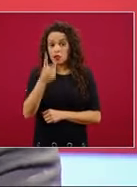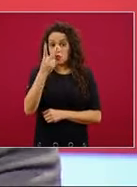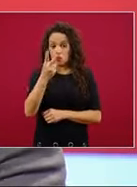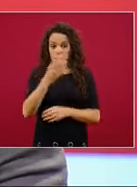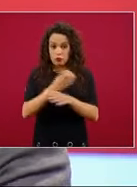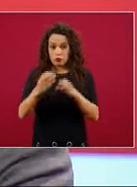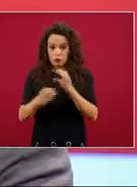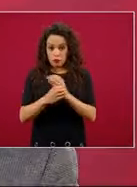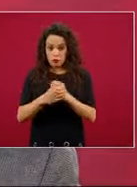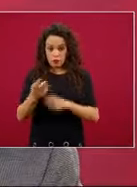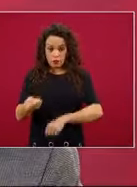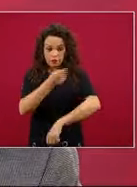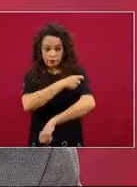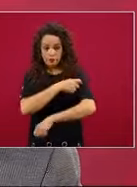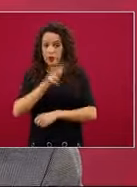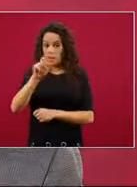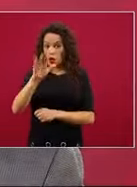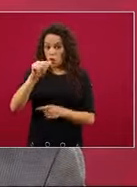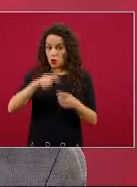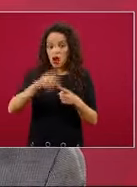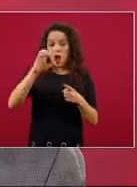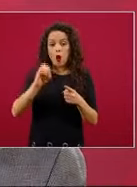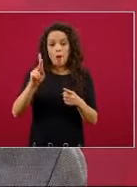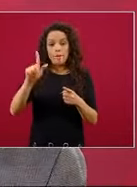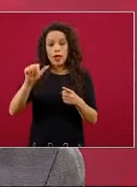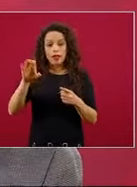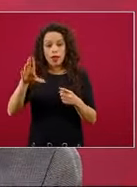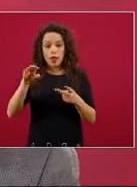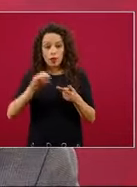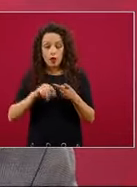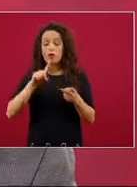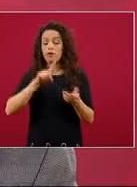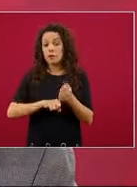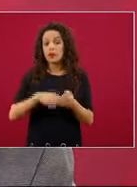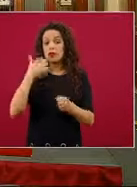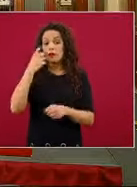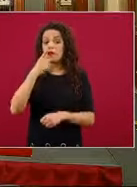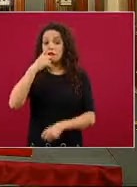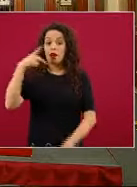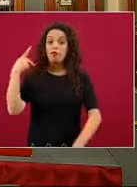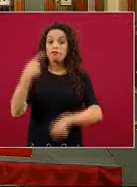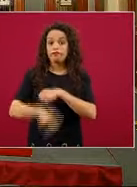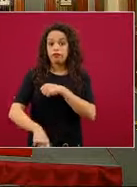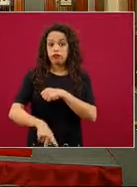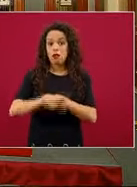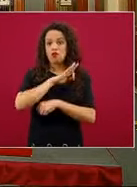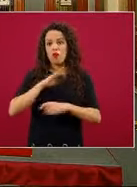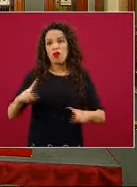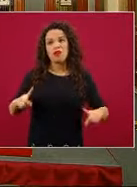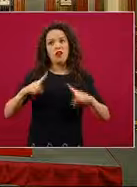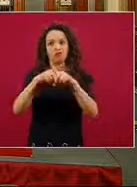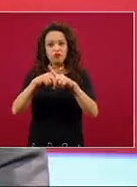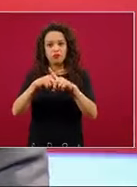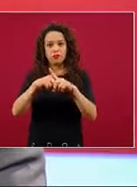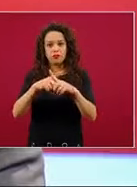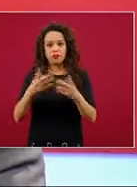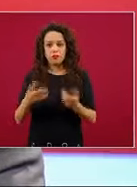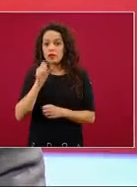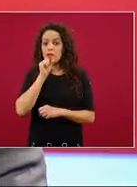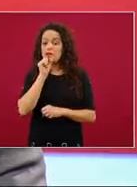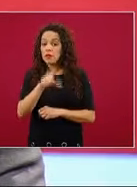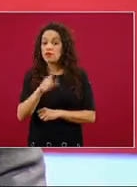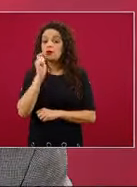la vacuna o el placebo, implica un mayor riesgo de presentar reacciones adversas, incluida la pérdida